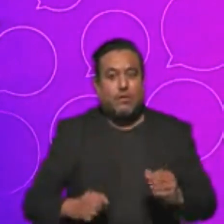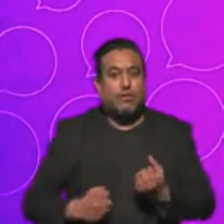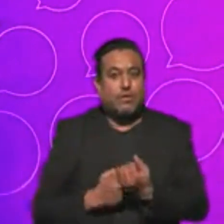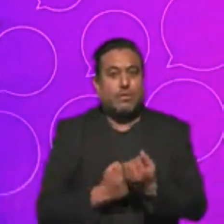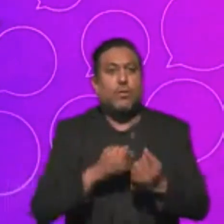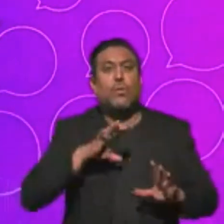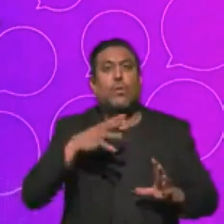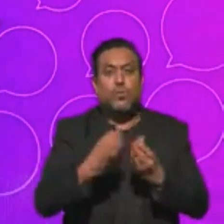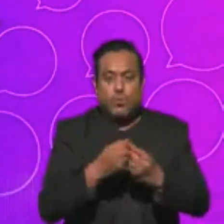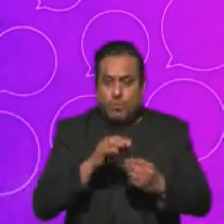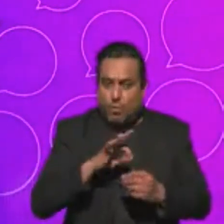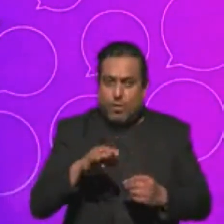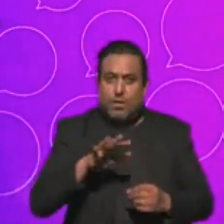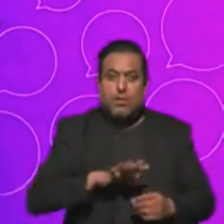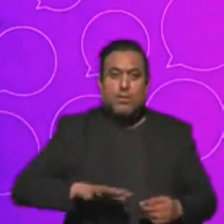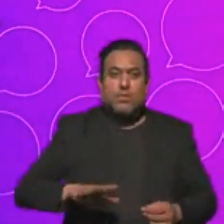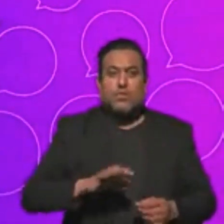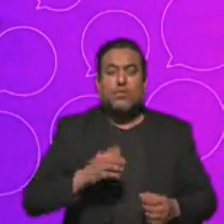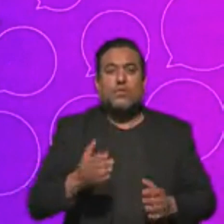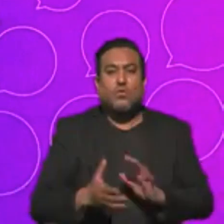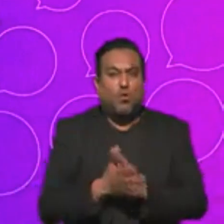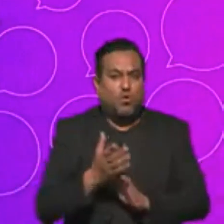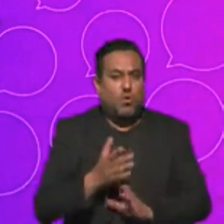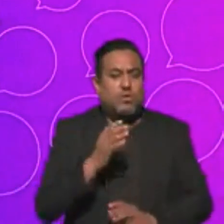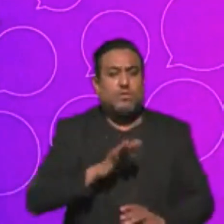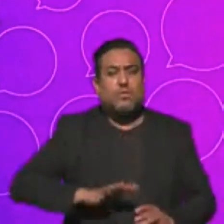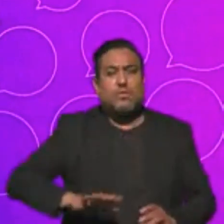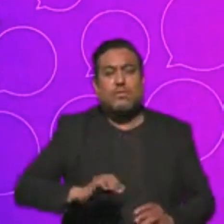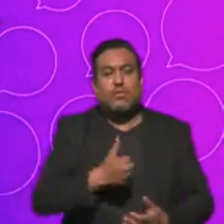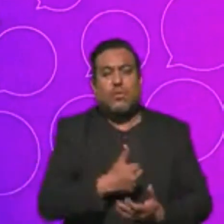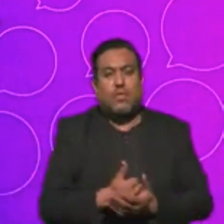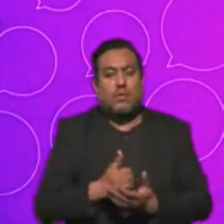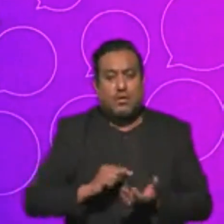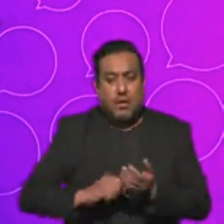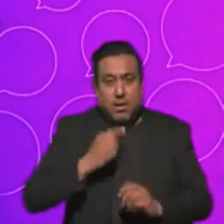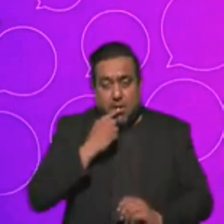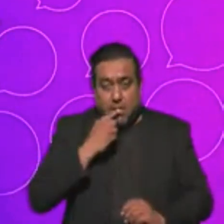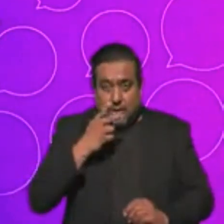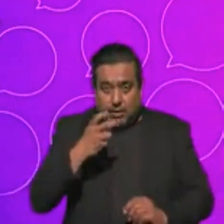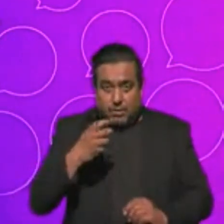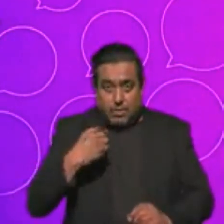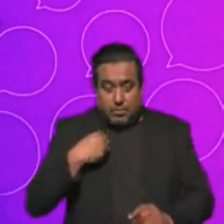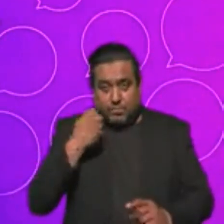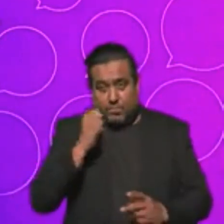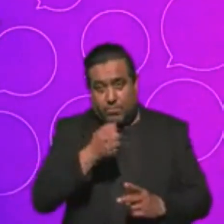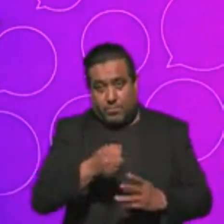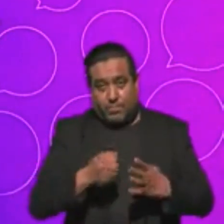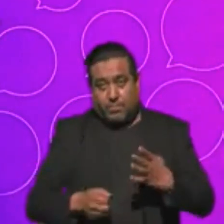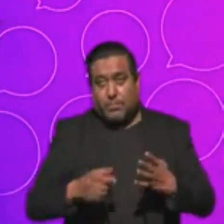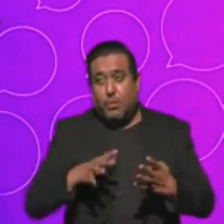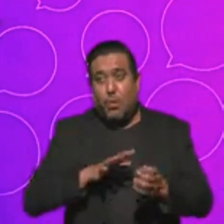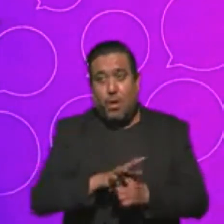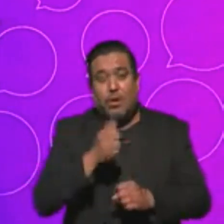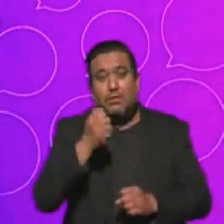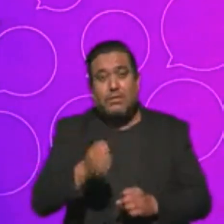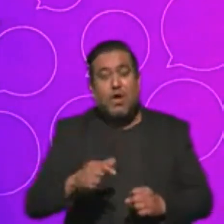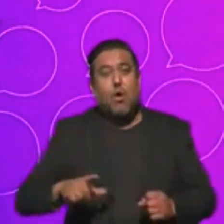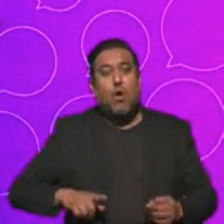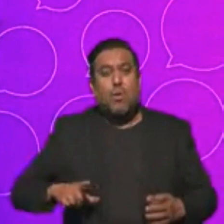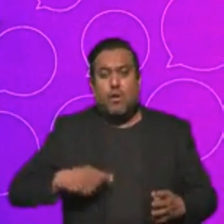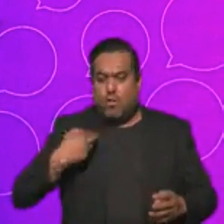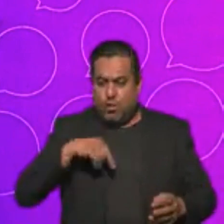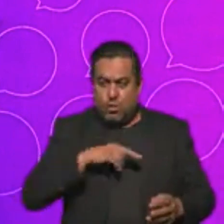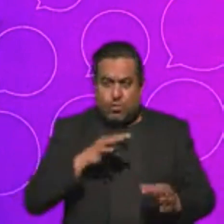construir una ciudad más fuerte y unida considero esencial señalar las deficiencias y errores del gobierno actual basándonos en hechos y